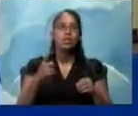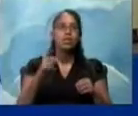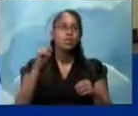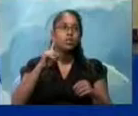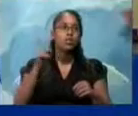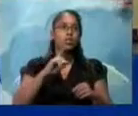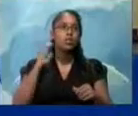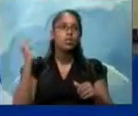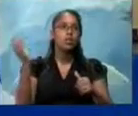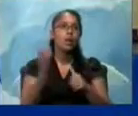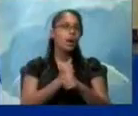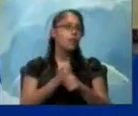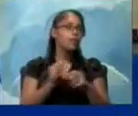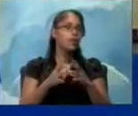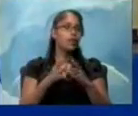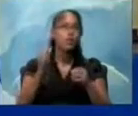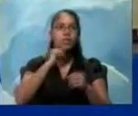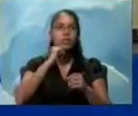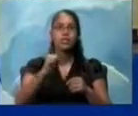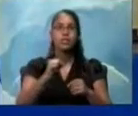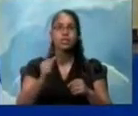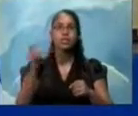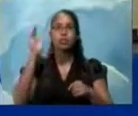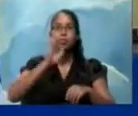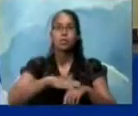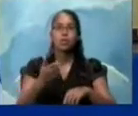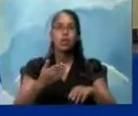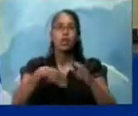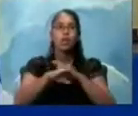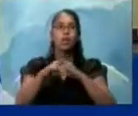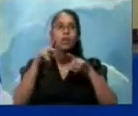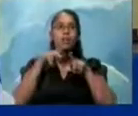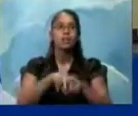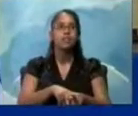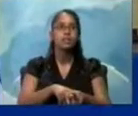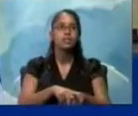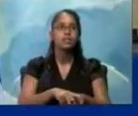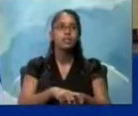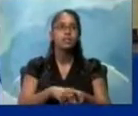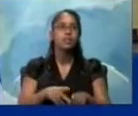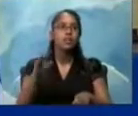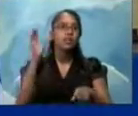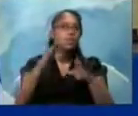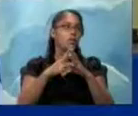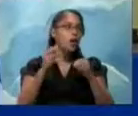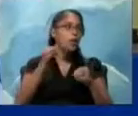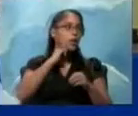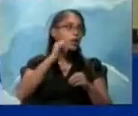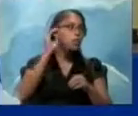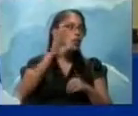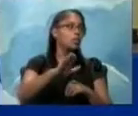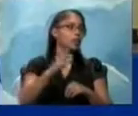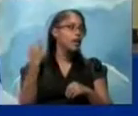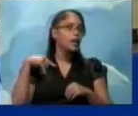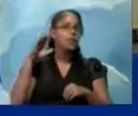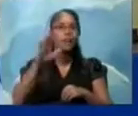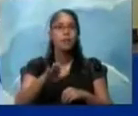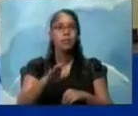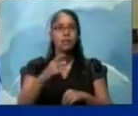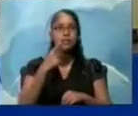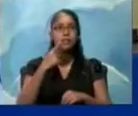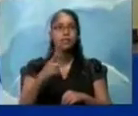ninguna culpa en él, ¿por qué lo vas a castigar? Tú estás diciendo que no es culpable, que es